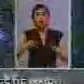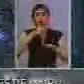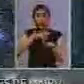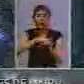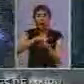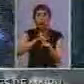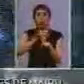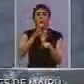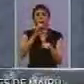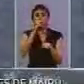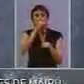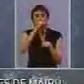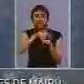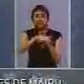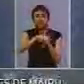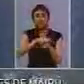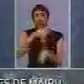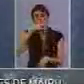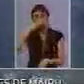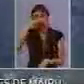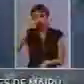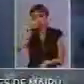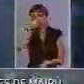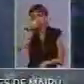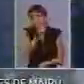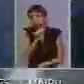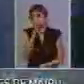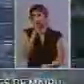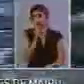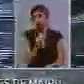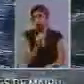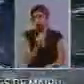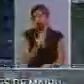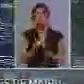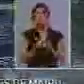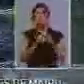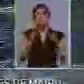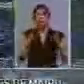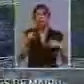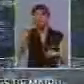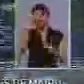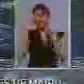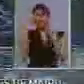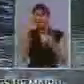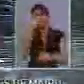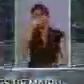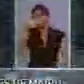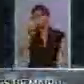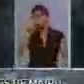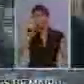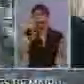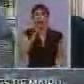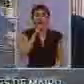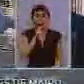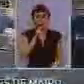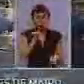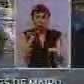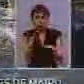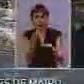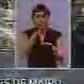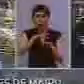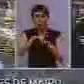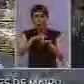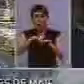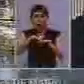con aguas hervidas y con un olor insoportable que se acentuó aún más durante el verano. El agua, si usted la mueven,